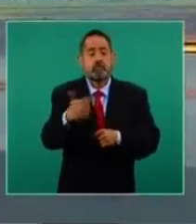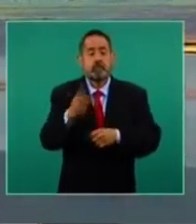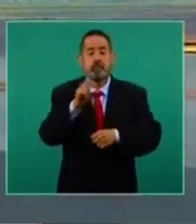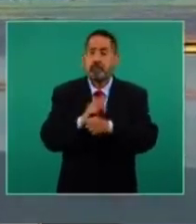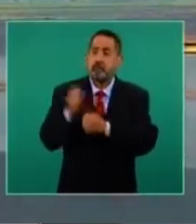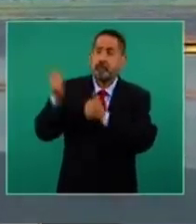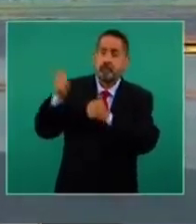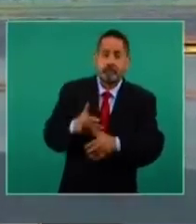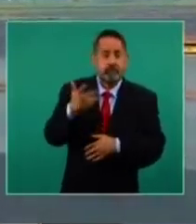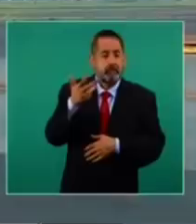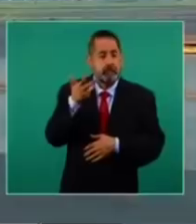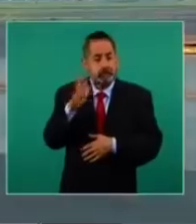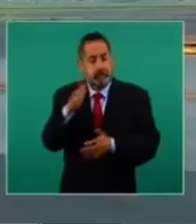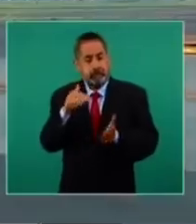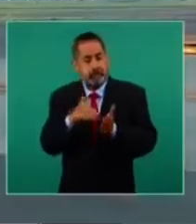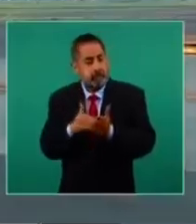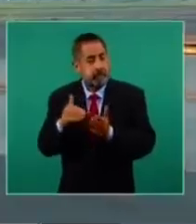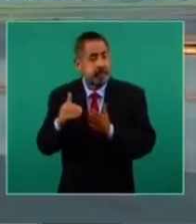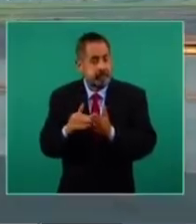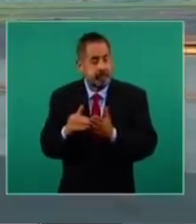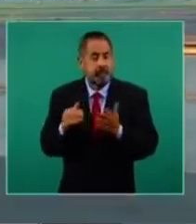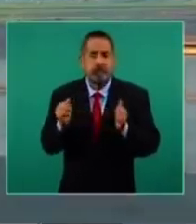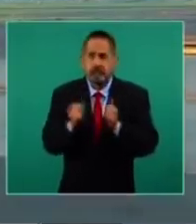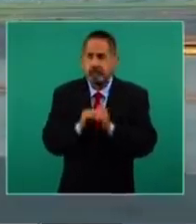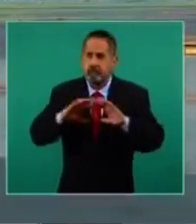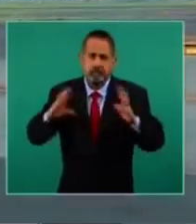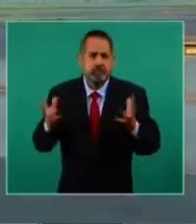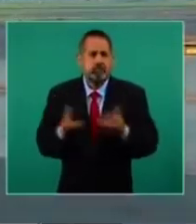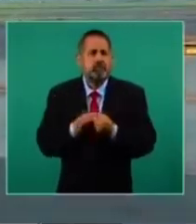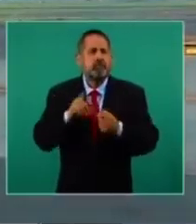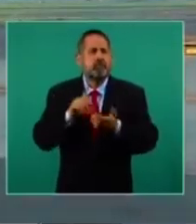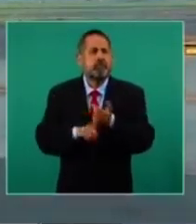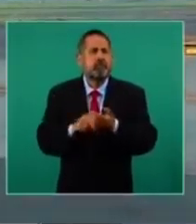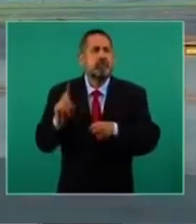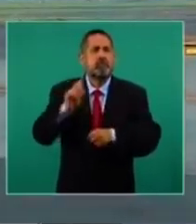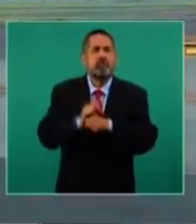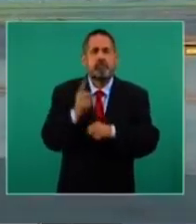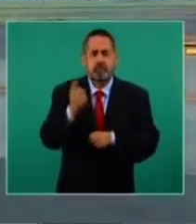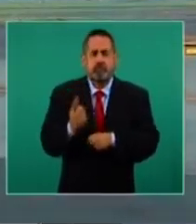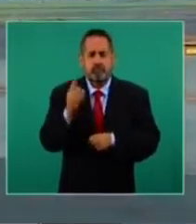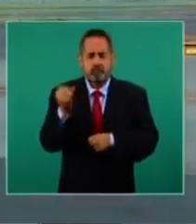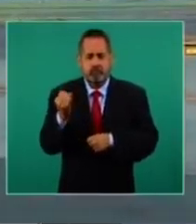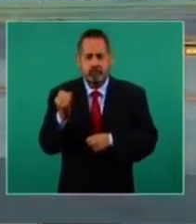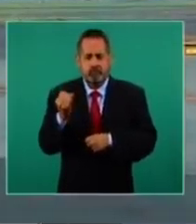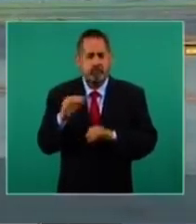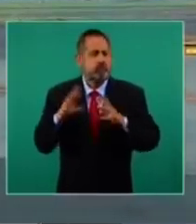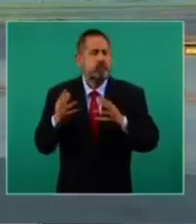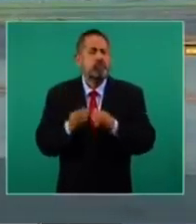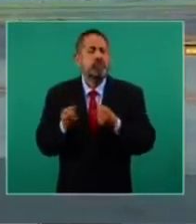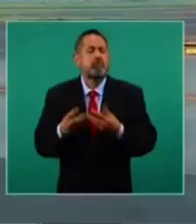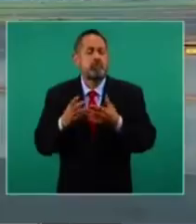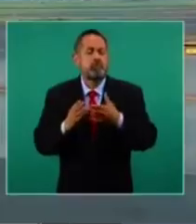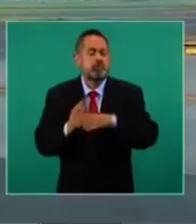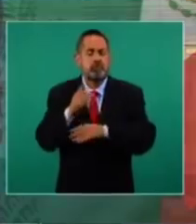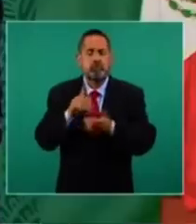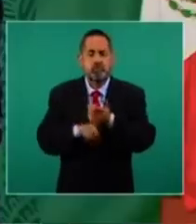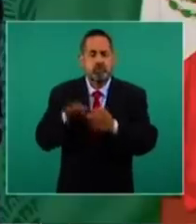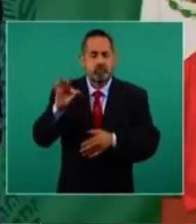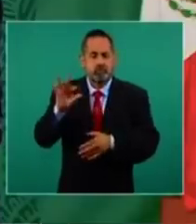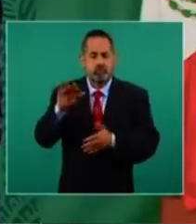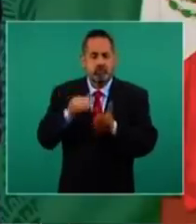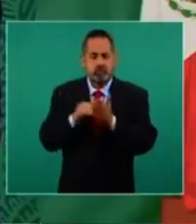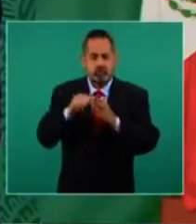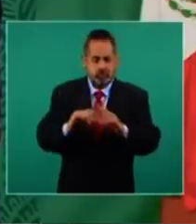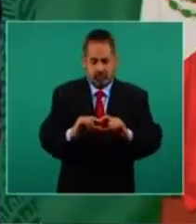de vacunas, con lo cual vamos a rebasar para el día primero de junio 40 millones